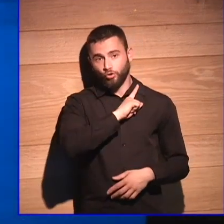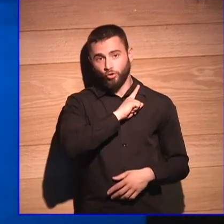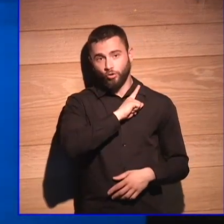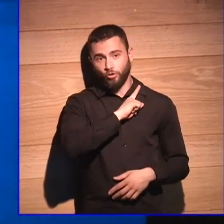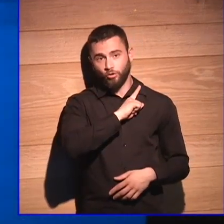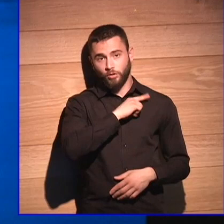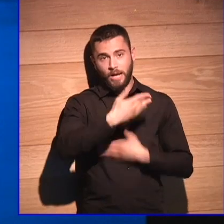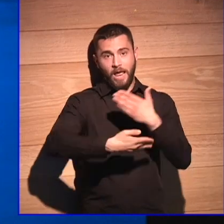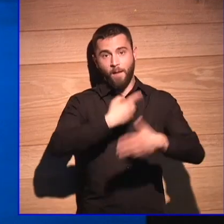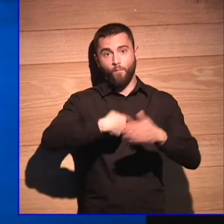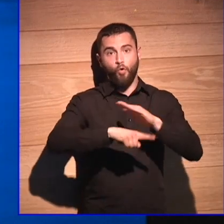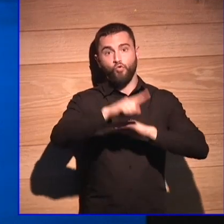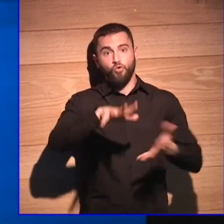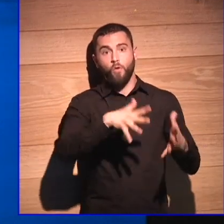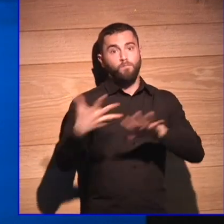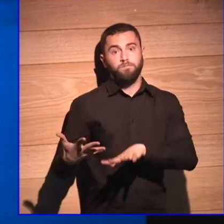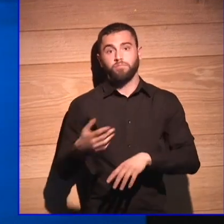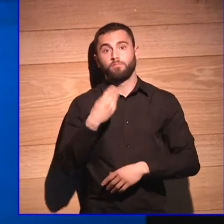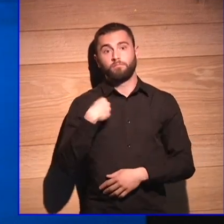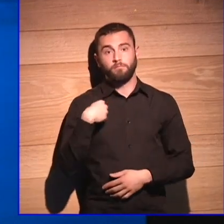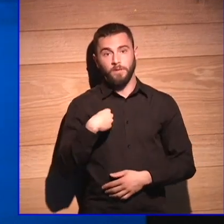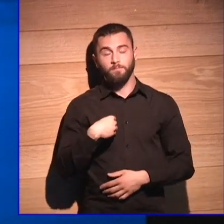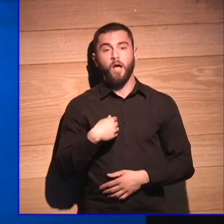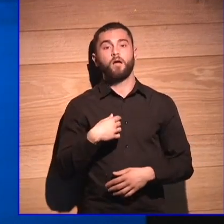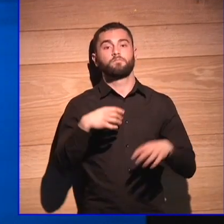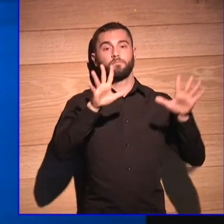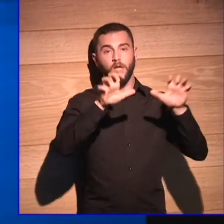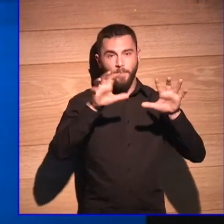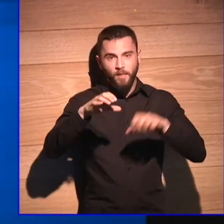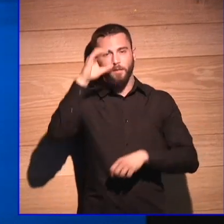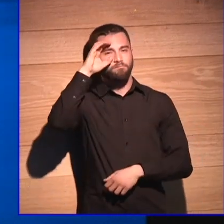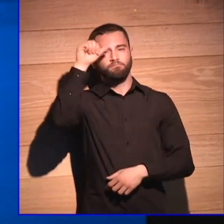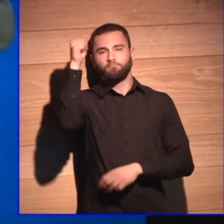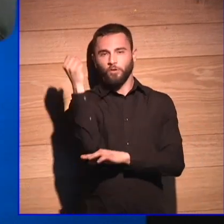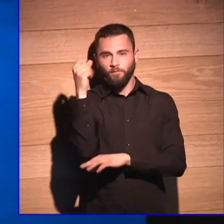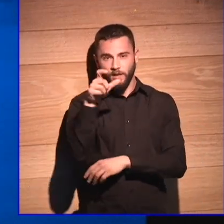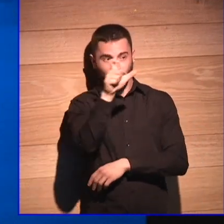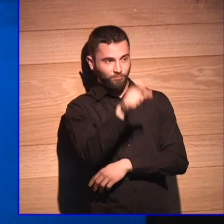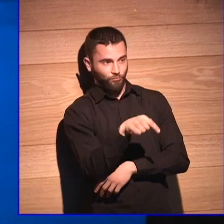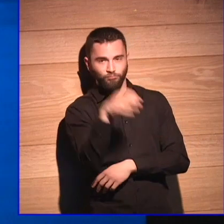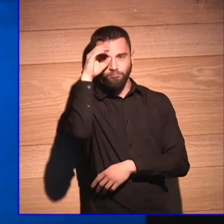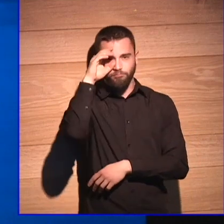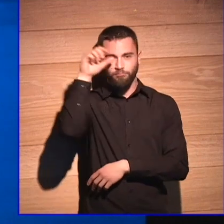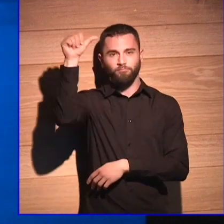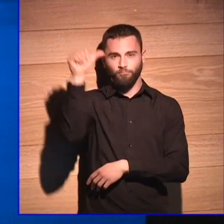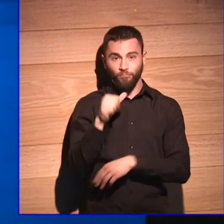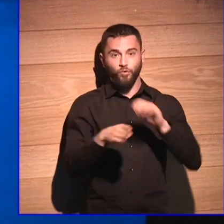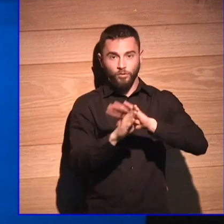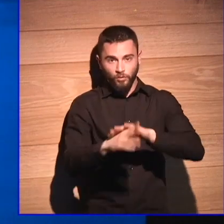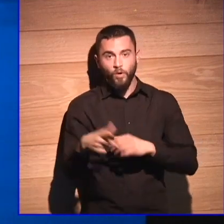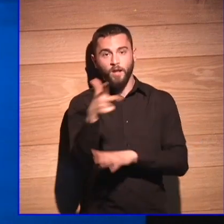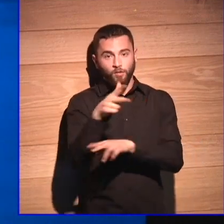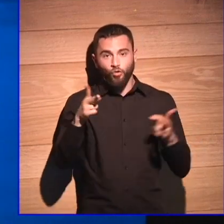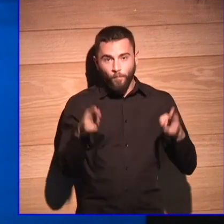misma evolución pensamos seguir aprendiendo, escuchando conferencias como la suya, viendo documentales,